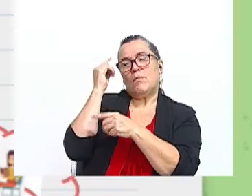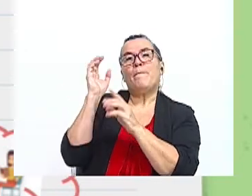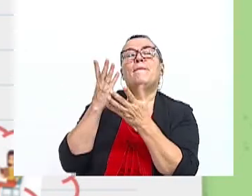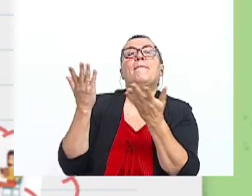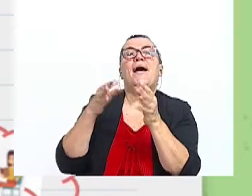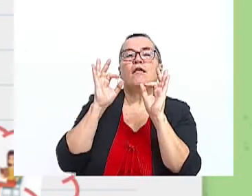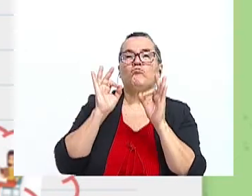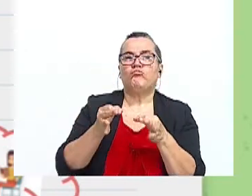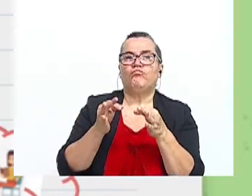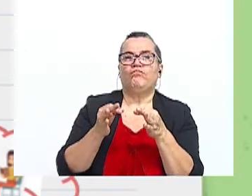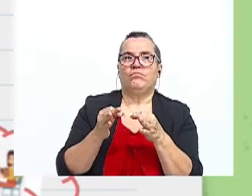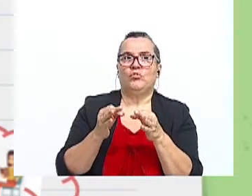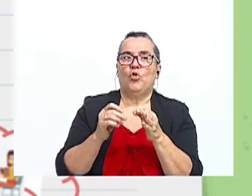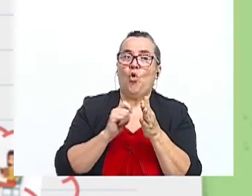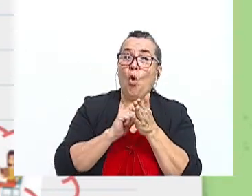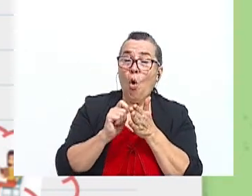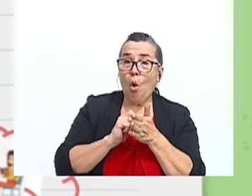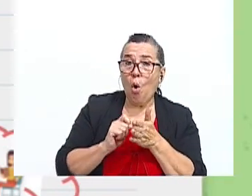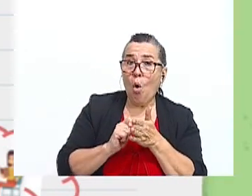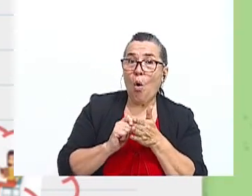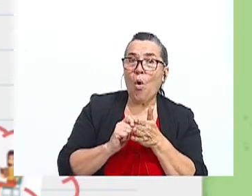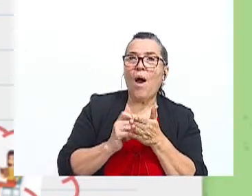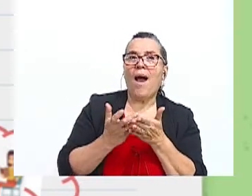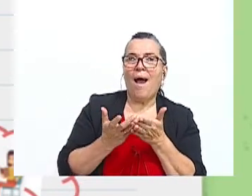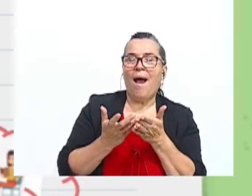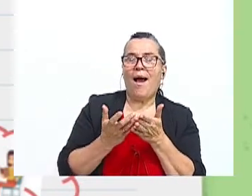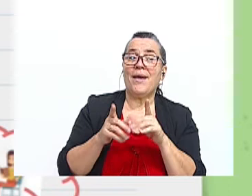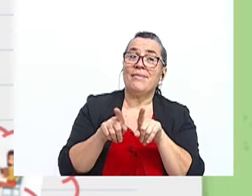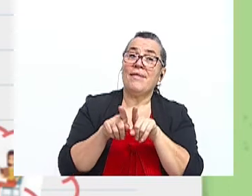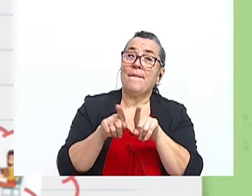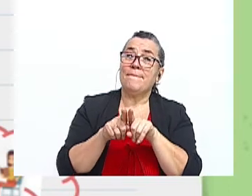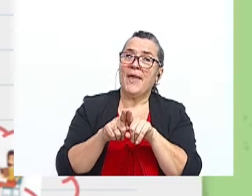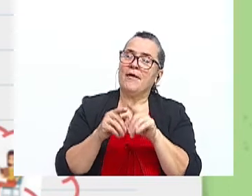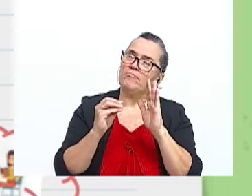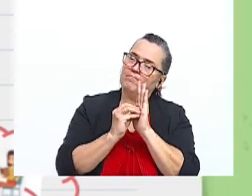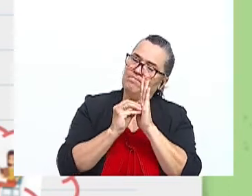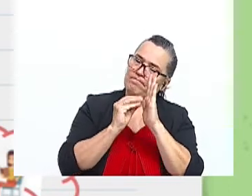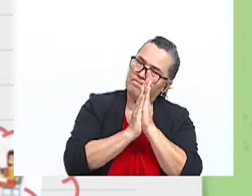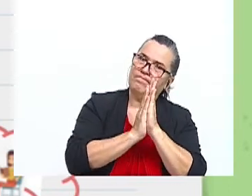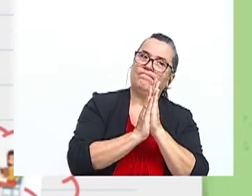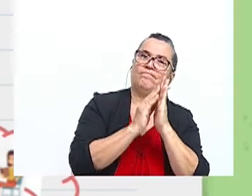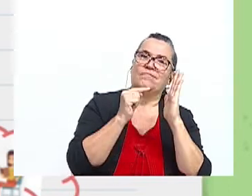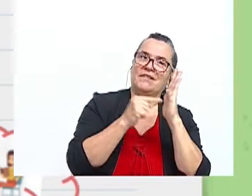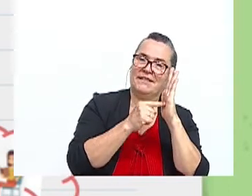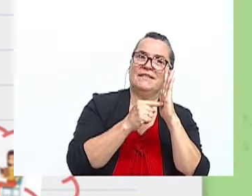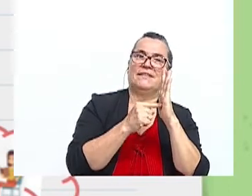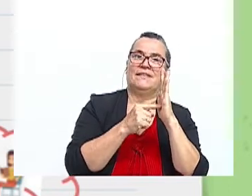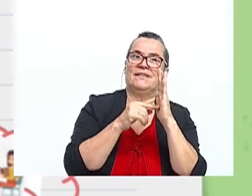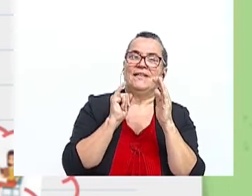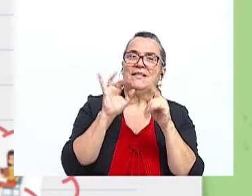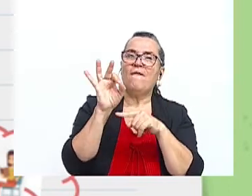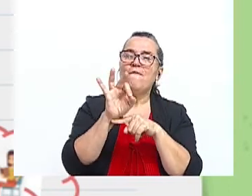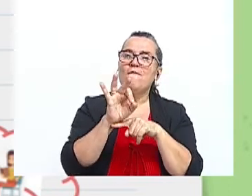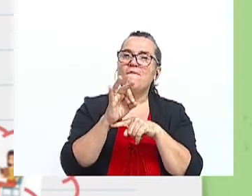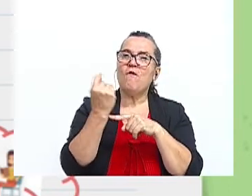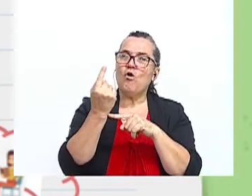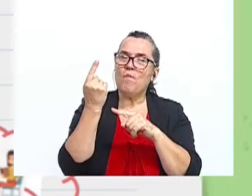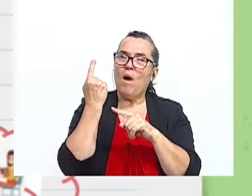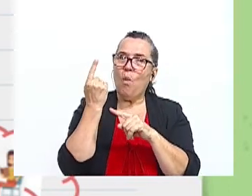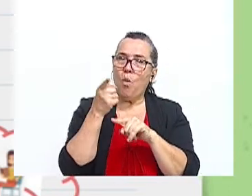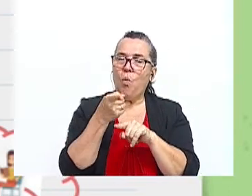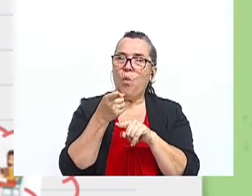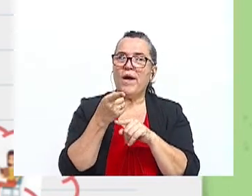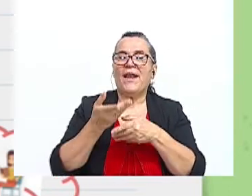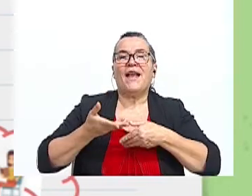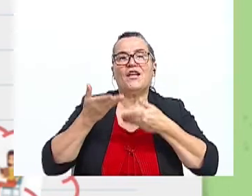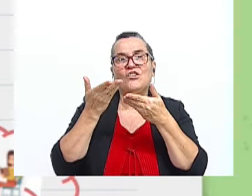tengo sobre la escritura y además plasmarle esa forma única que le